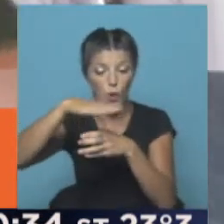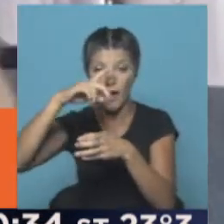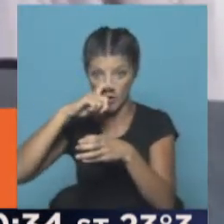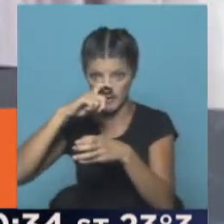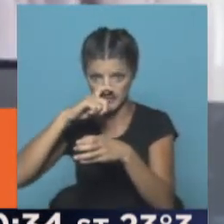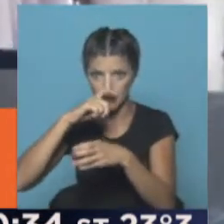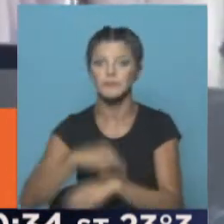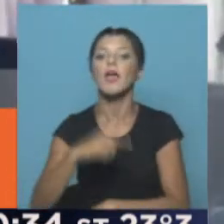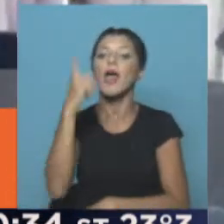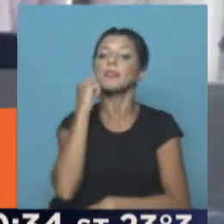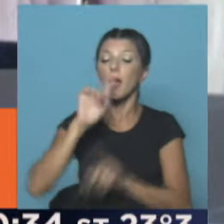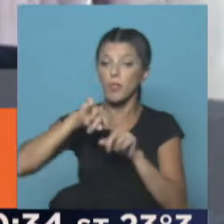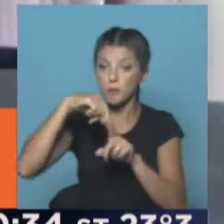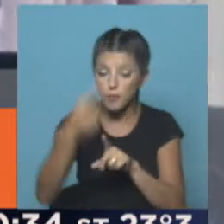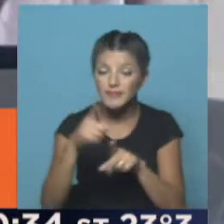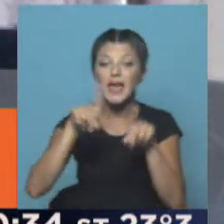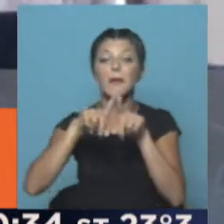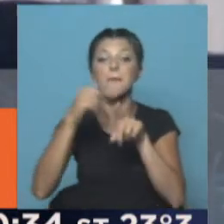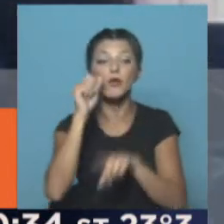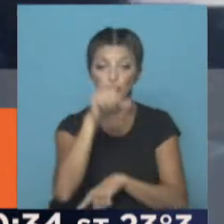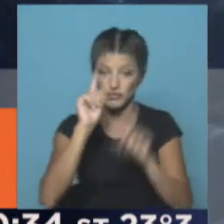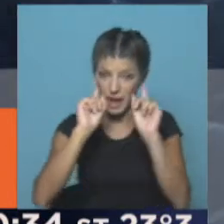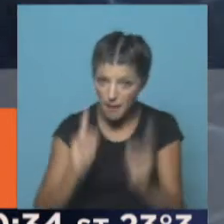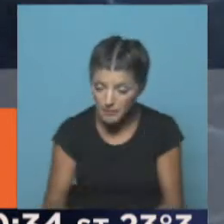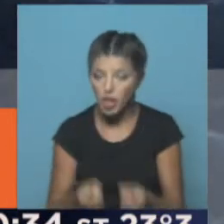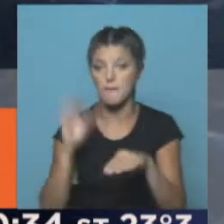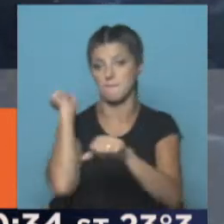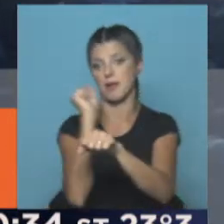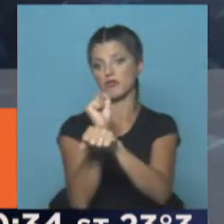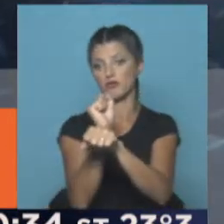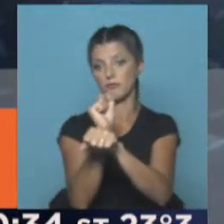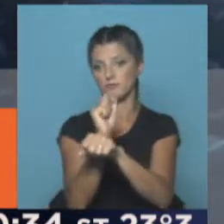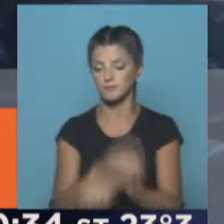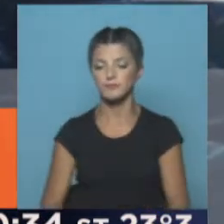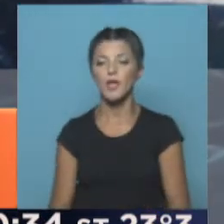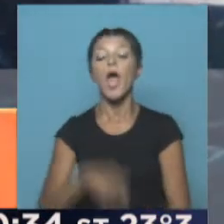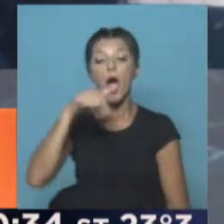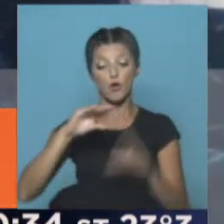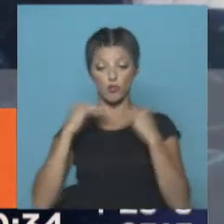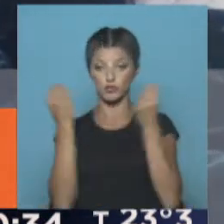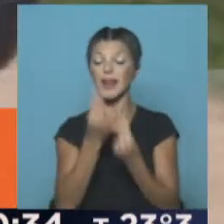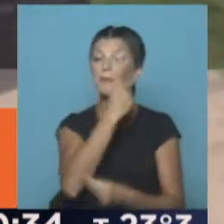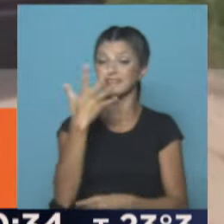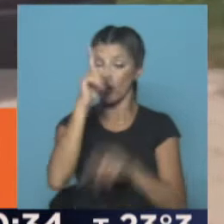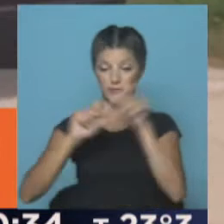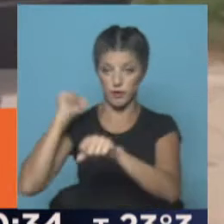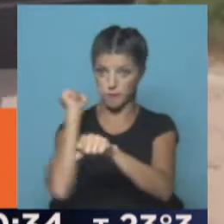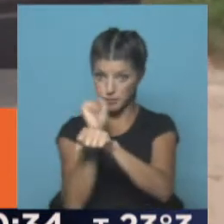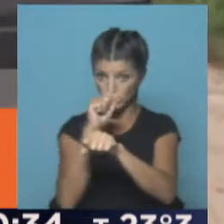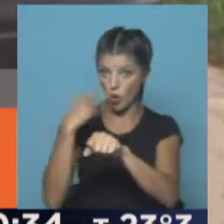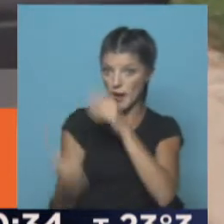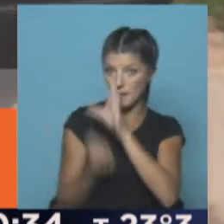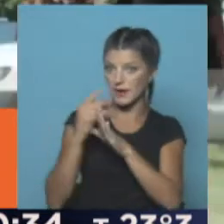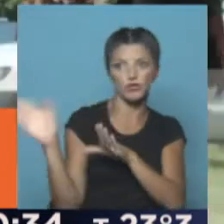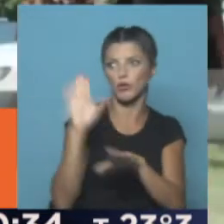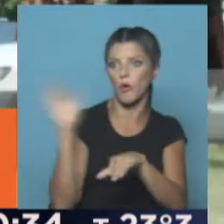en otra causa, fue detenido un hermano de Aquino. Las detenciones, que son 25, se produjeron durante las primeras horas de la mañana,